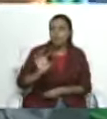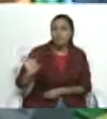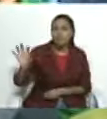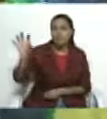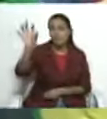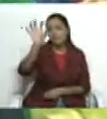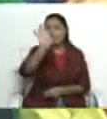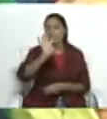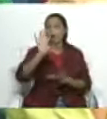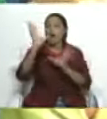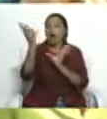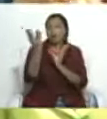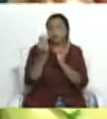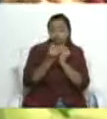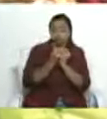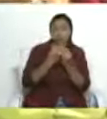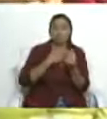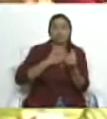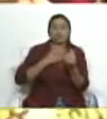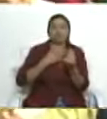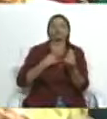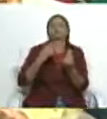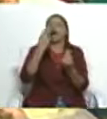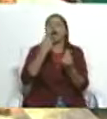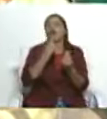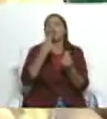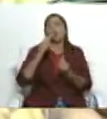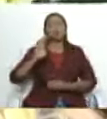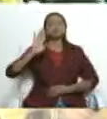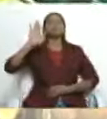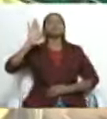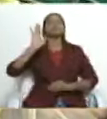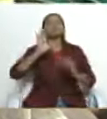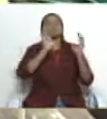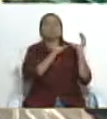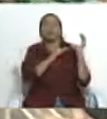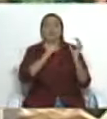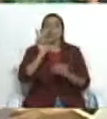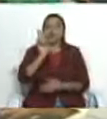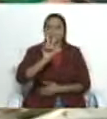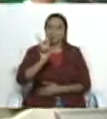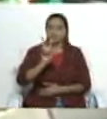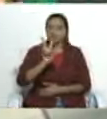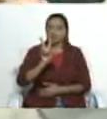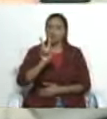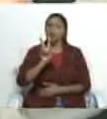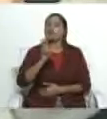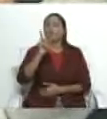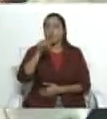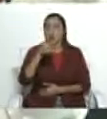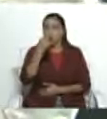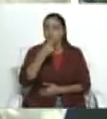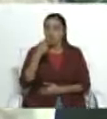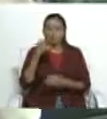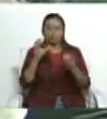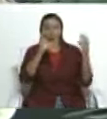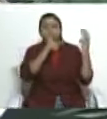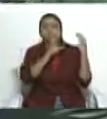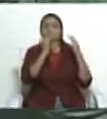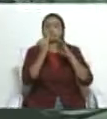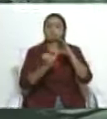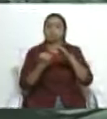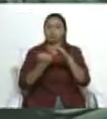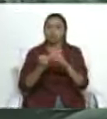para asumir el compromiso con el país, para asumir el compromiso también con las instituciones. Yo sin